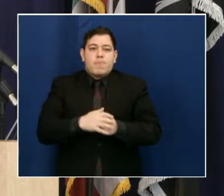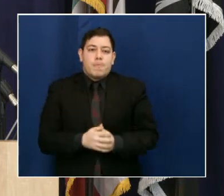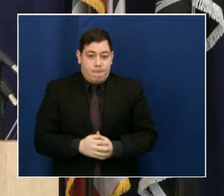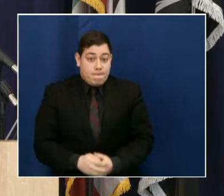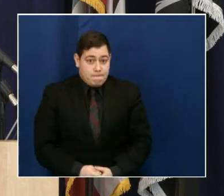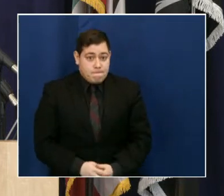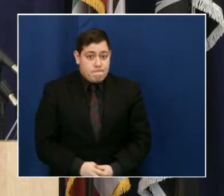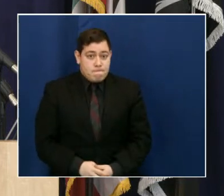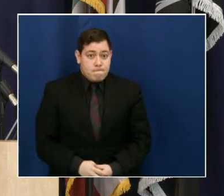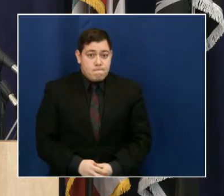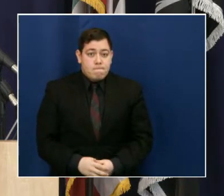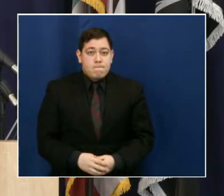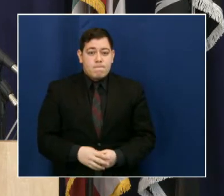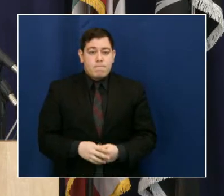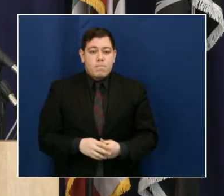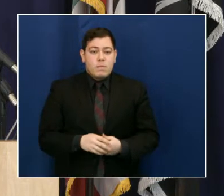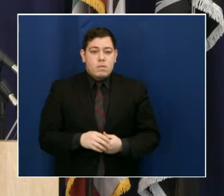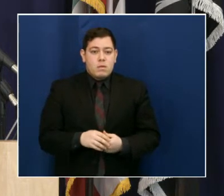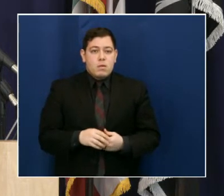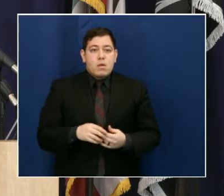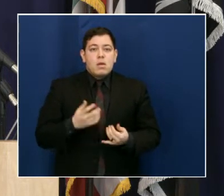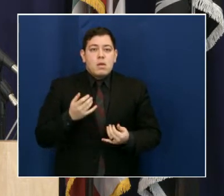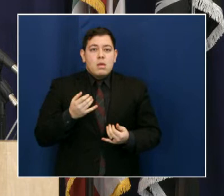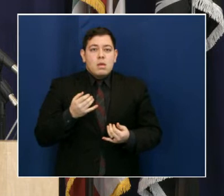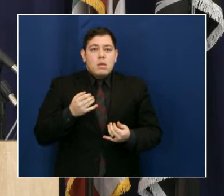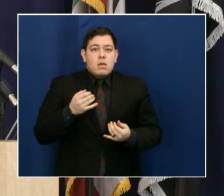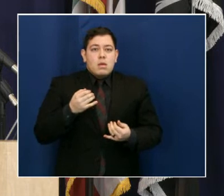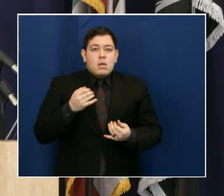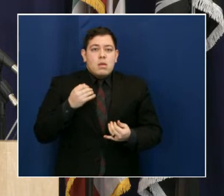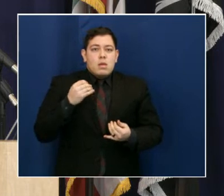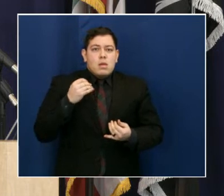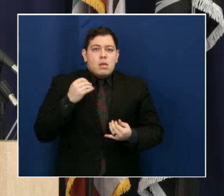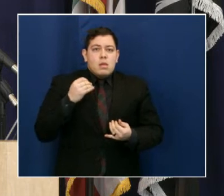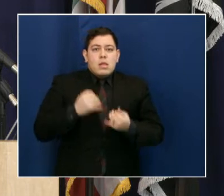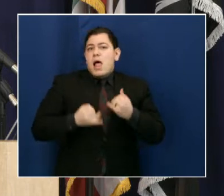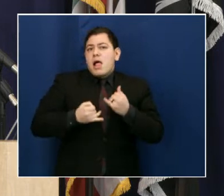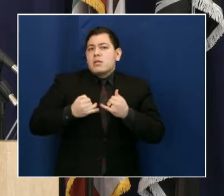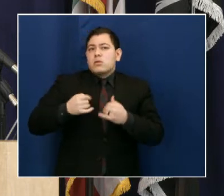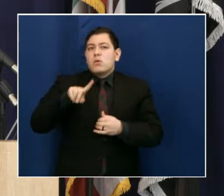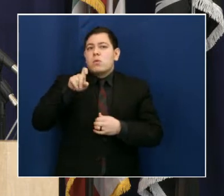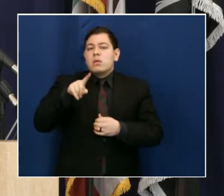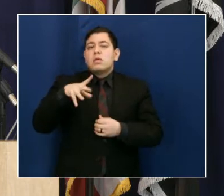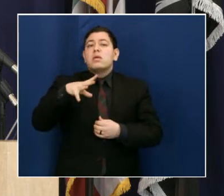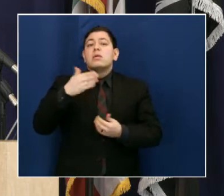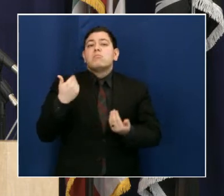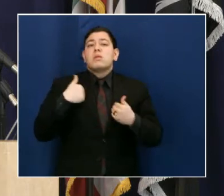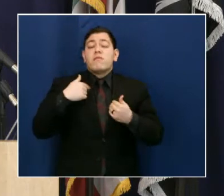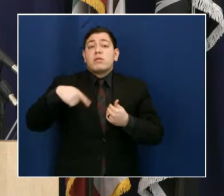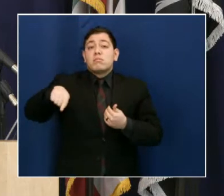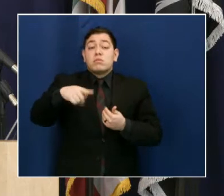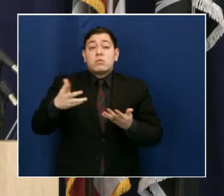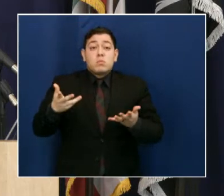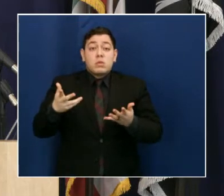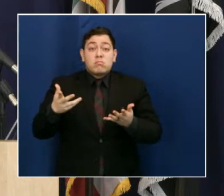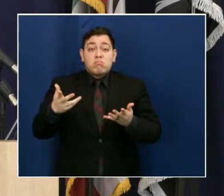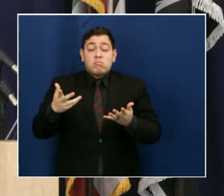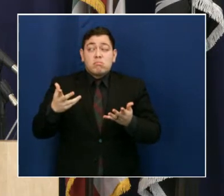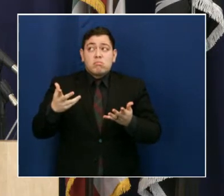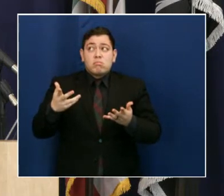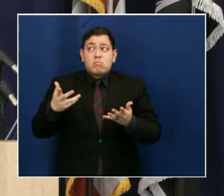Claudia asked is, will immigration status play a role in vaccine eligibility? Absolutamente no. La pregunta es que si van